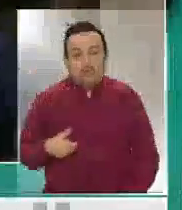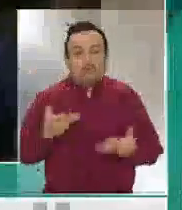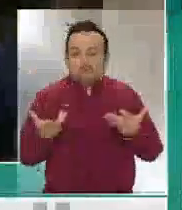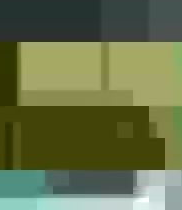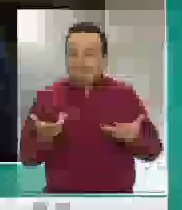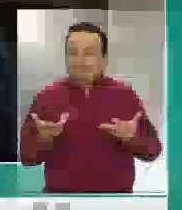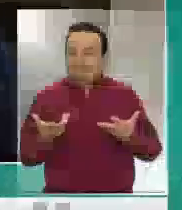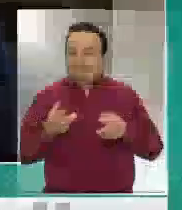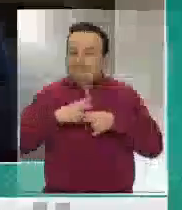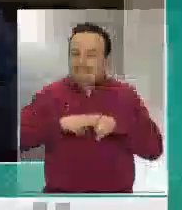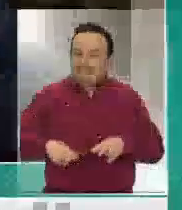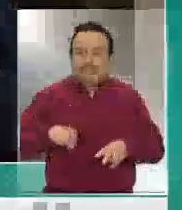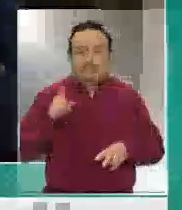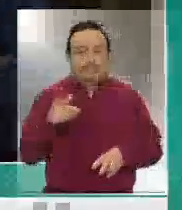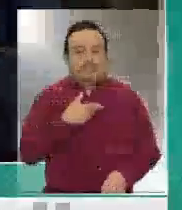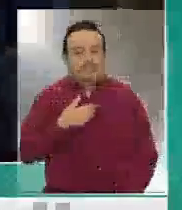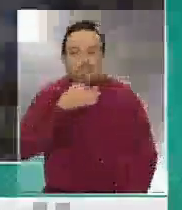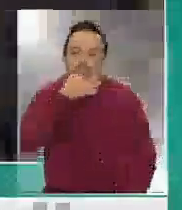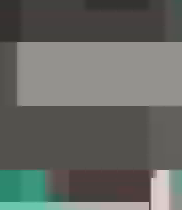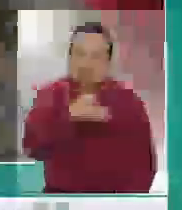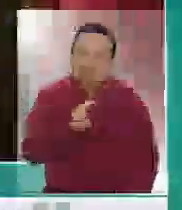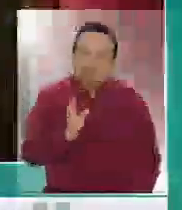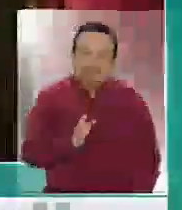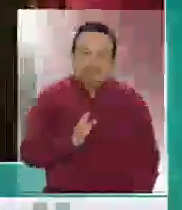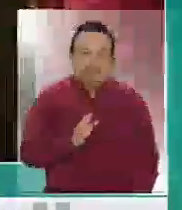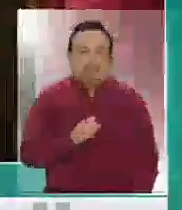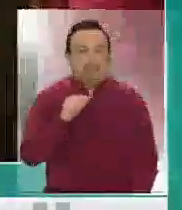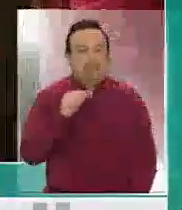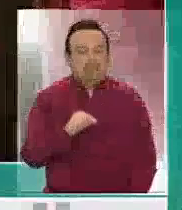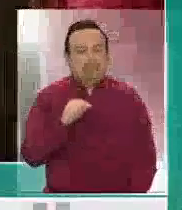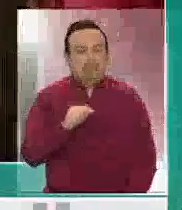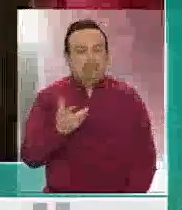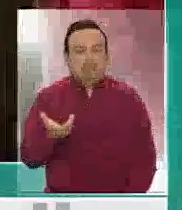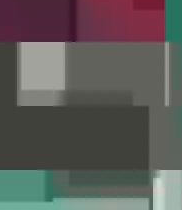¿no?, y el mismo gobierno ha reconocido que esta